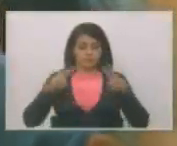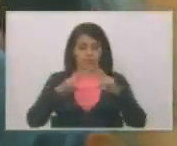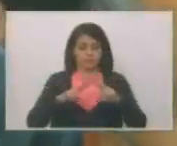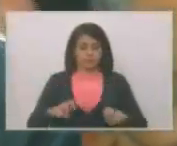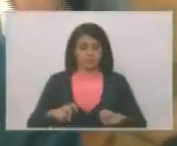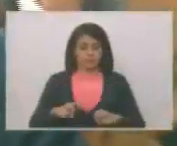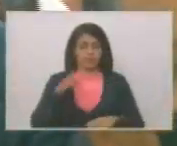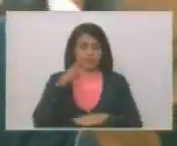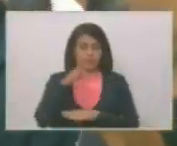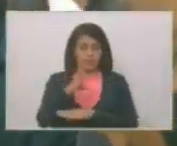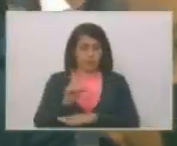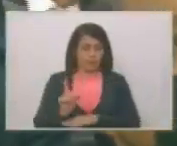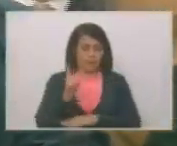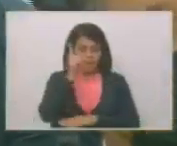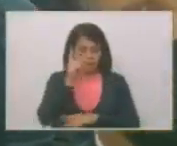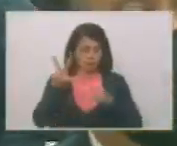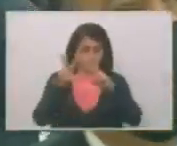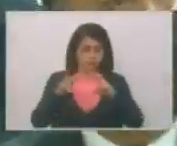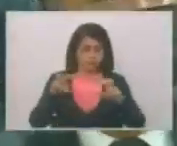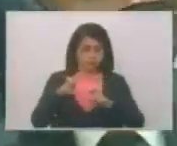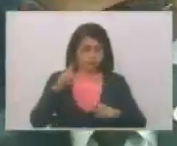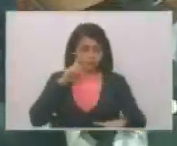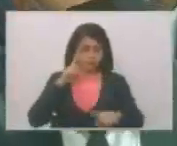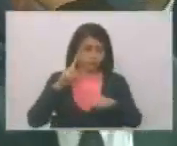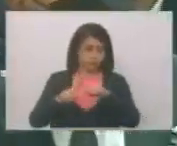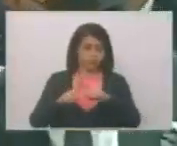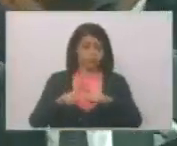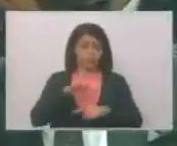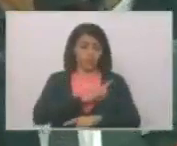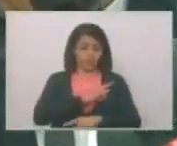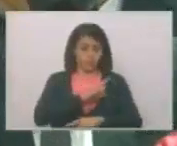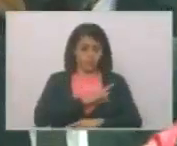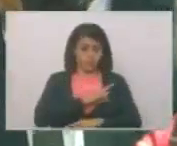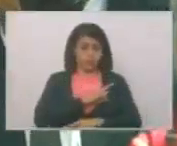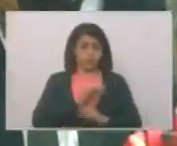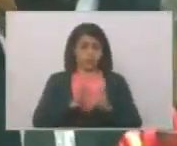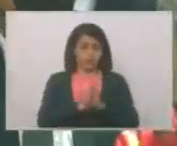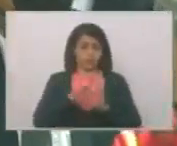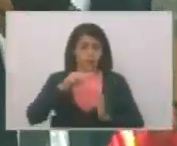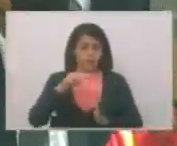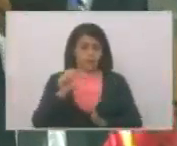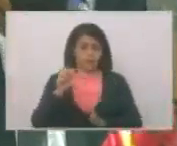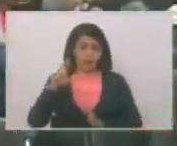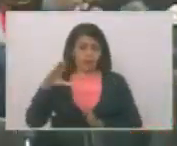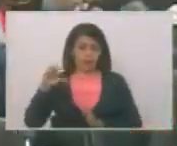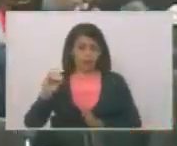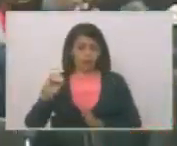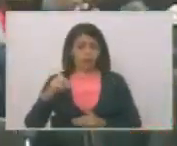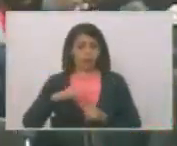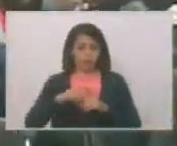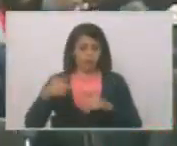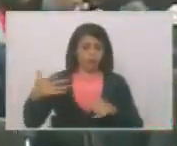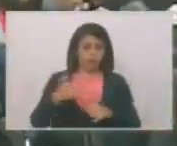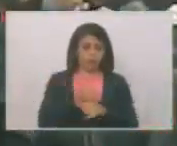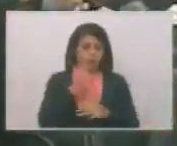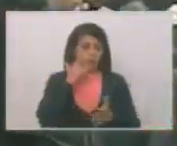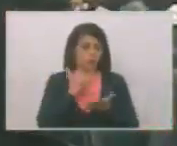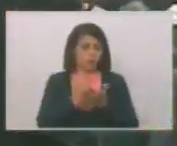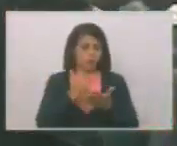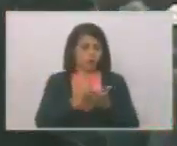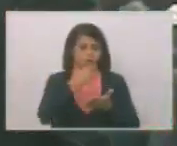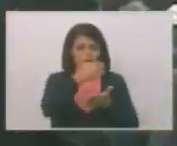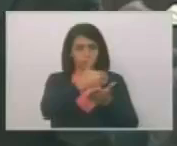ir a la fuente primaria, es decir, ir a la Universidad de San Marcos con el fin pues de conseguir los